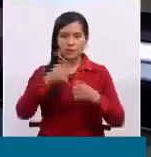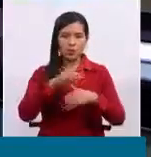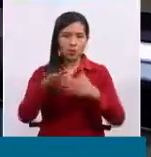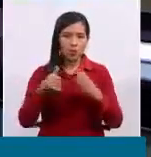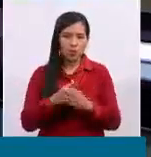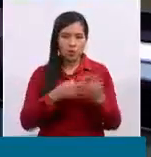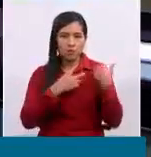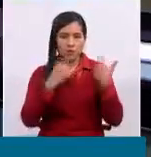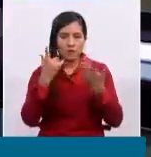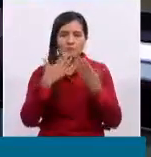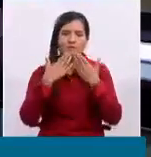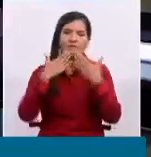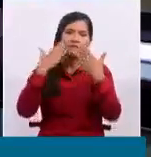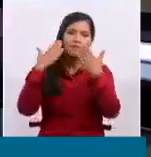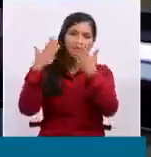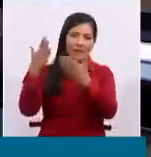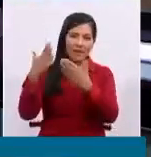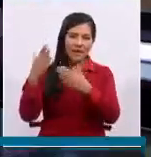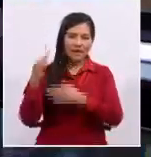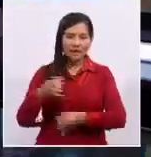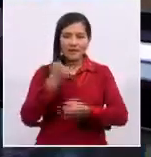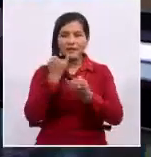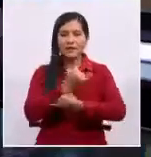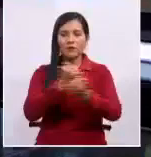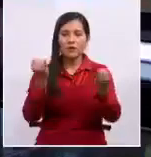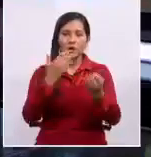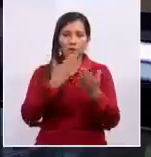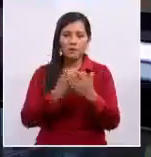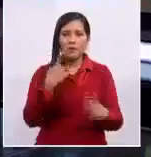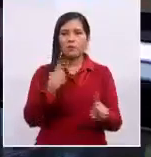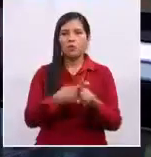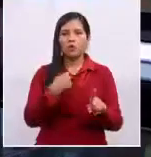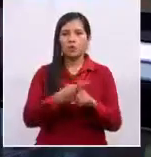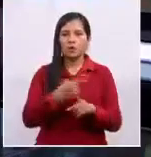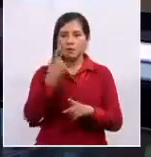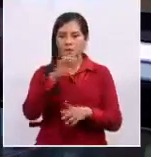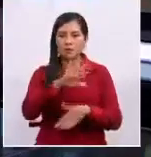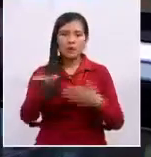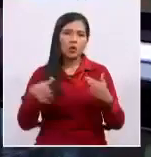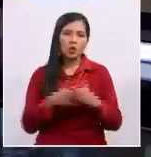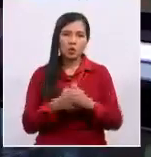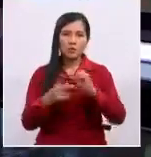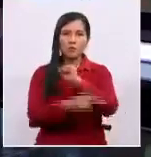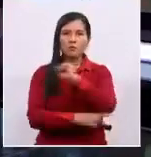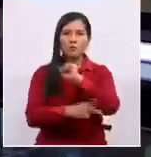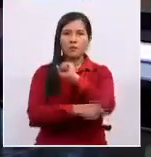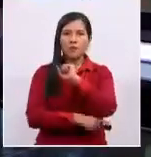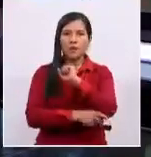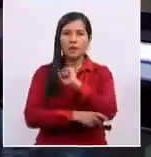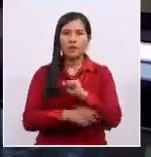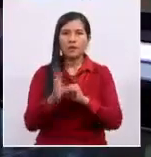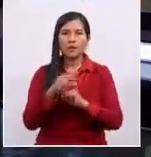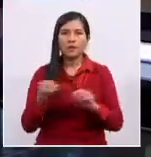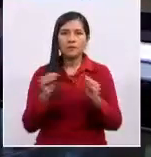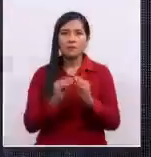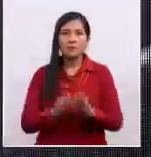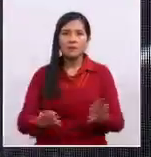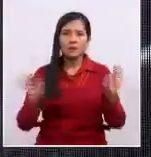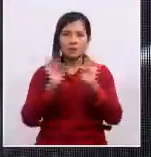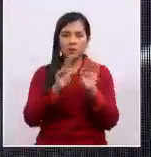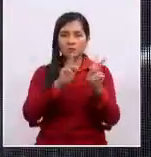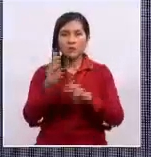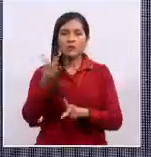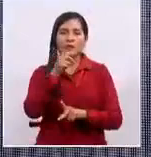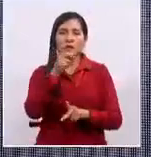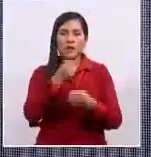noche. Alejandro, muchísimas gracias por traerle estas noticias, buenas noticias al país, pero sobre todo a quienes